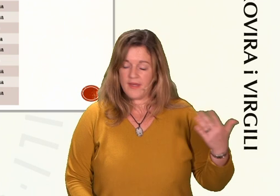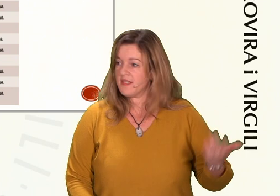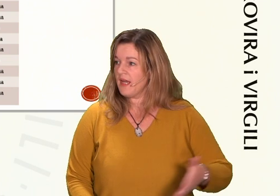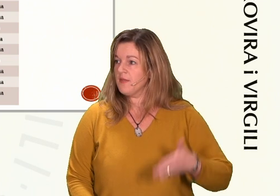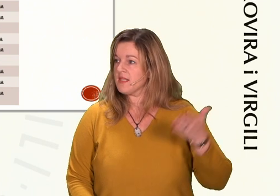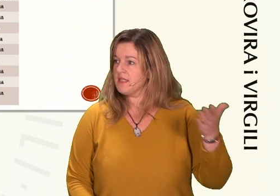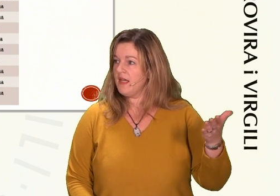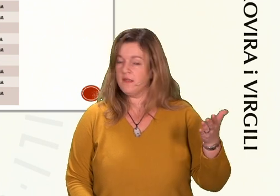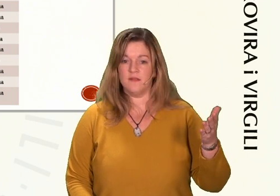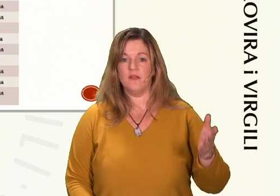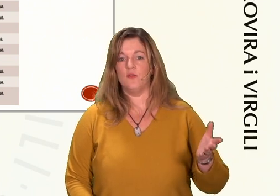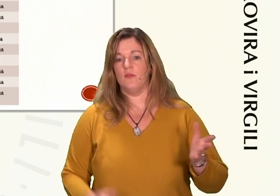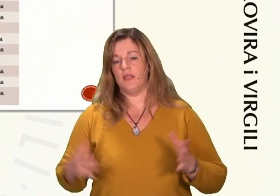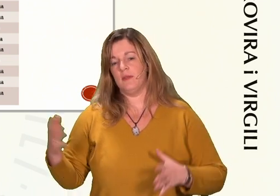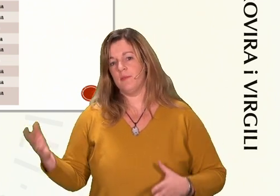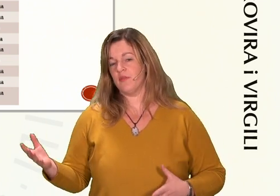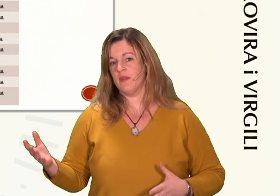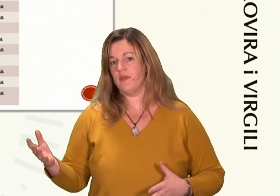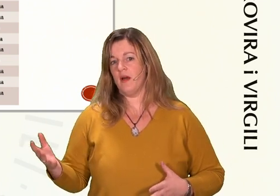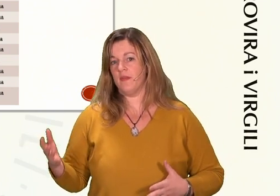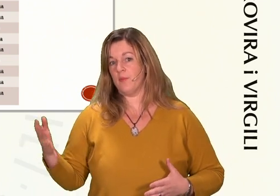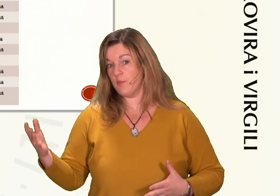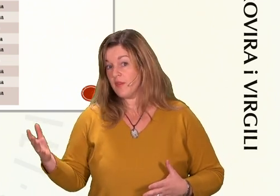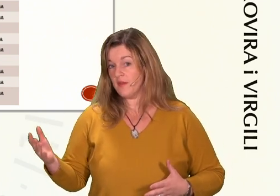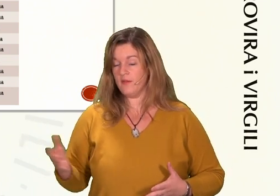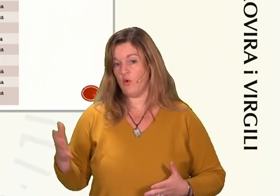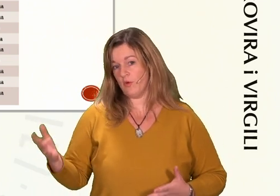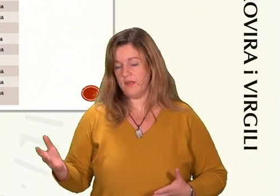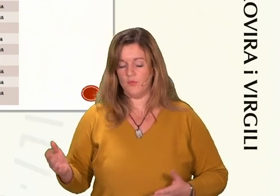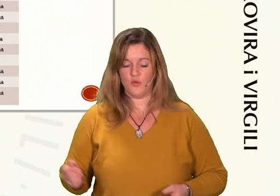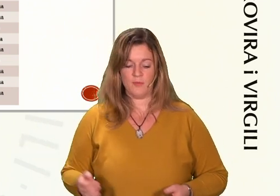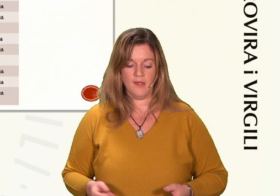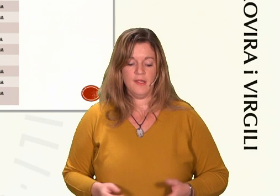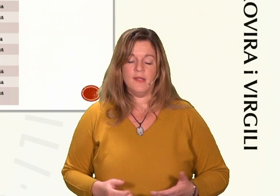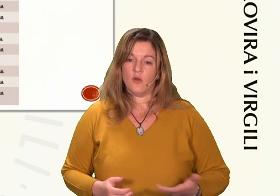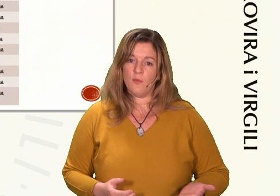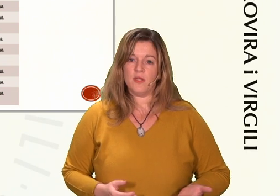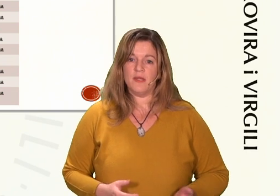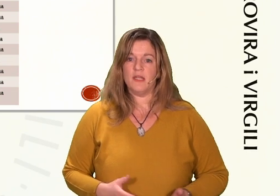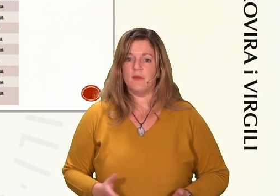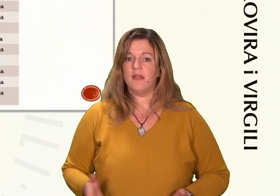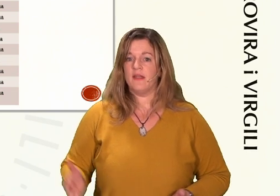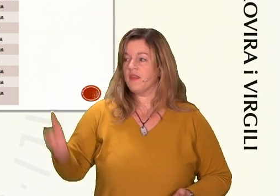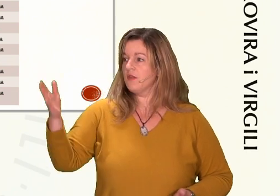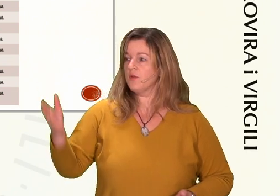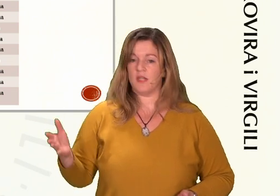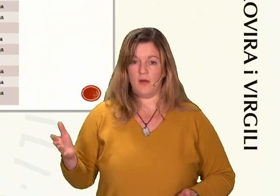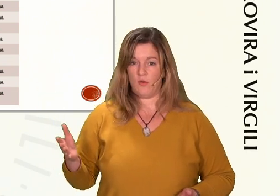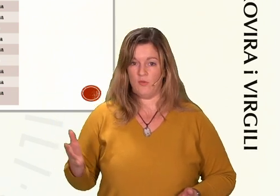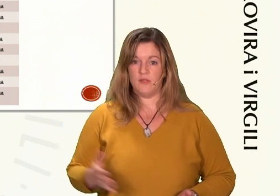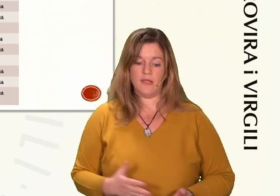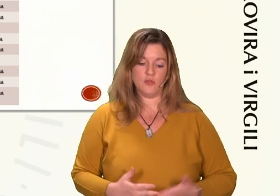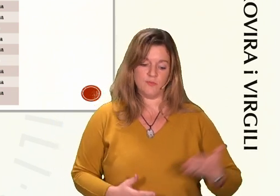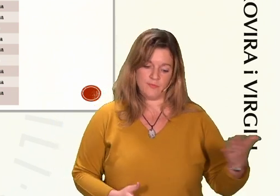Como veis, hay diversidad tanto a nivel de procedencia de provincia, de comunidad autónoma, como también a nivel de centro de